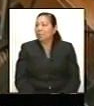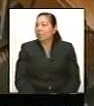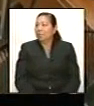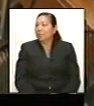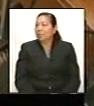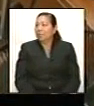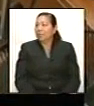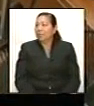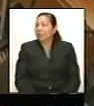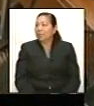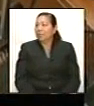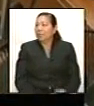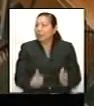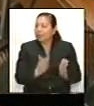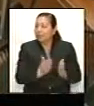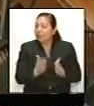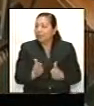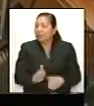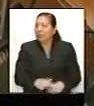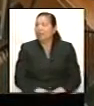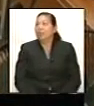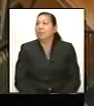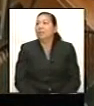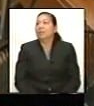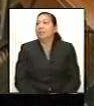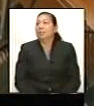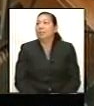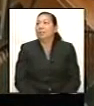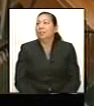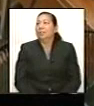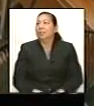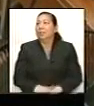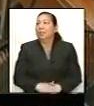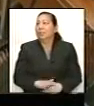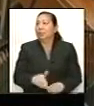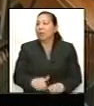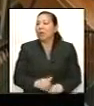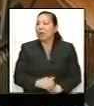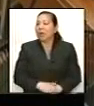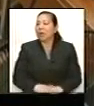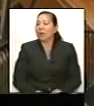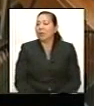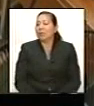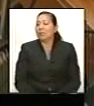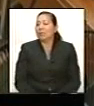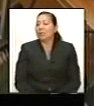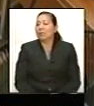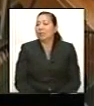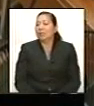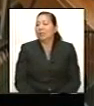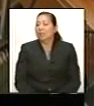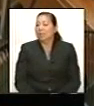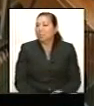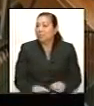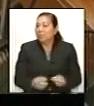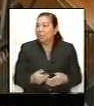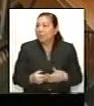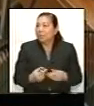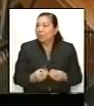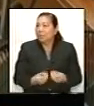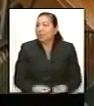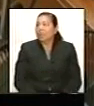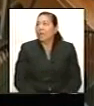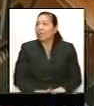y yo sé que hay también una intención de articular más con las colectivas, pero creo que eso debería ser un trabajo constante, ¿no? Porque, como